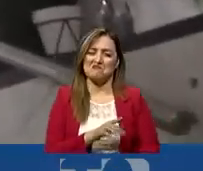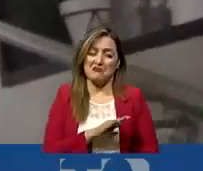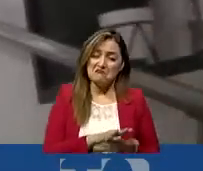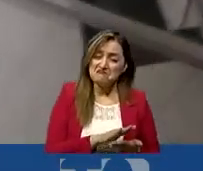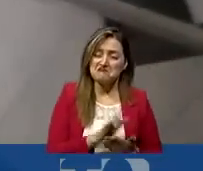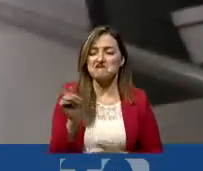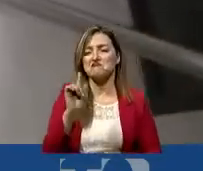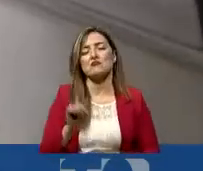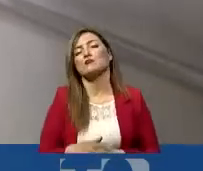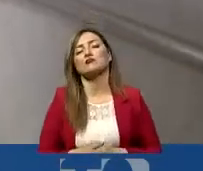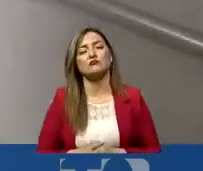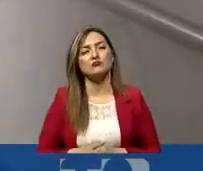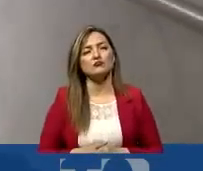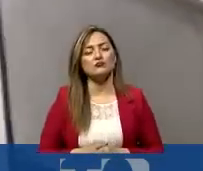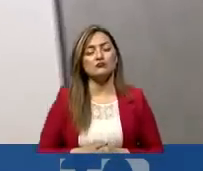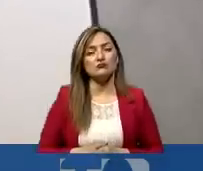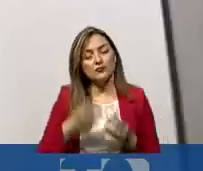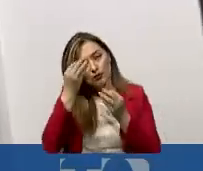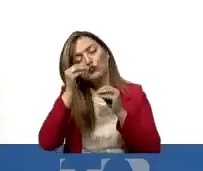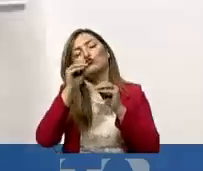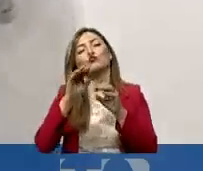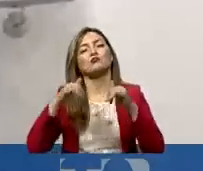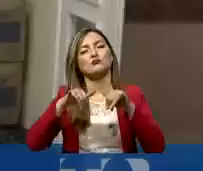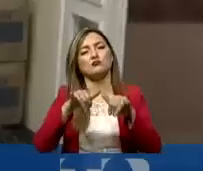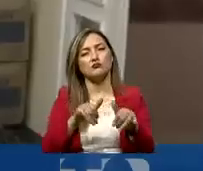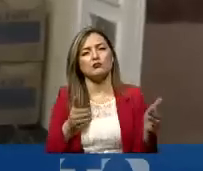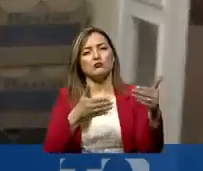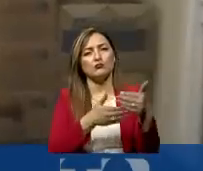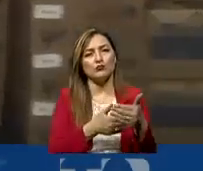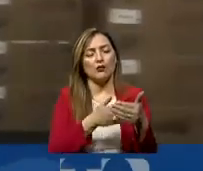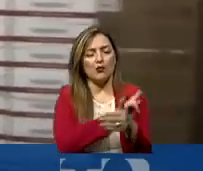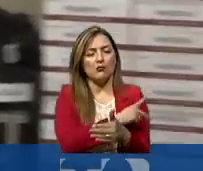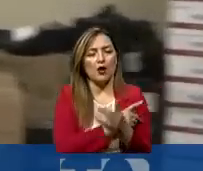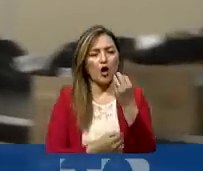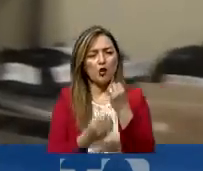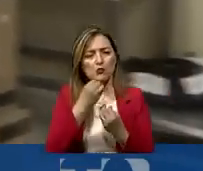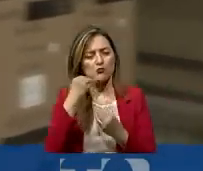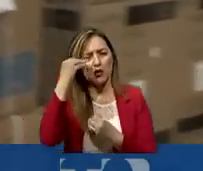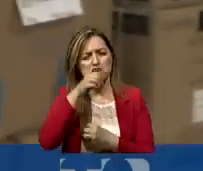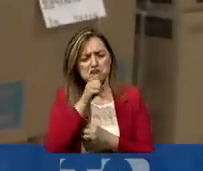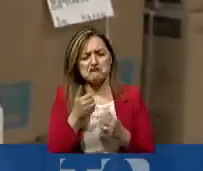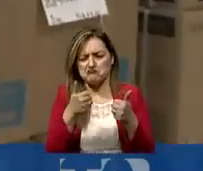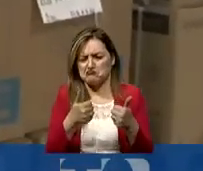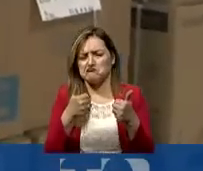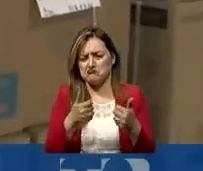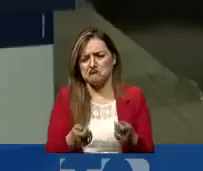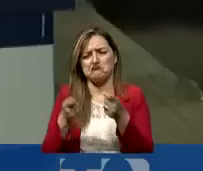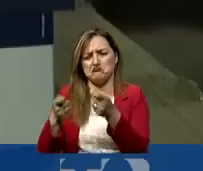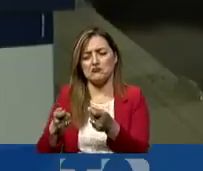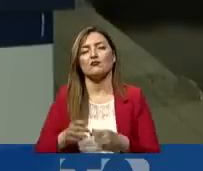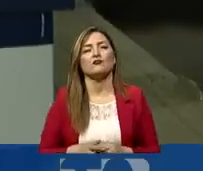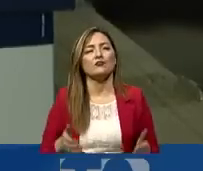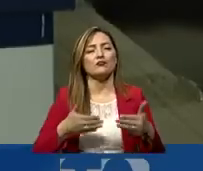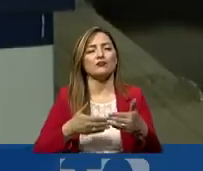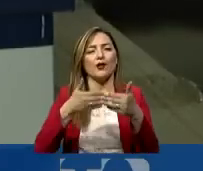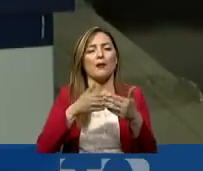de este hurto, esta cartera del Estado informó que existe el stock suficiente para cubrir la alimentación de los adultos mayores. Además, las cajas